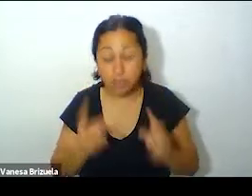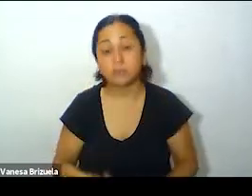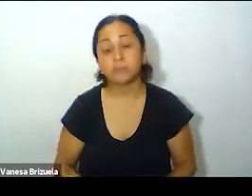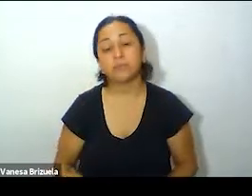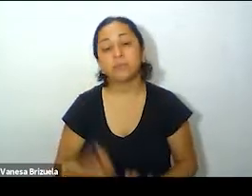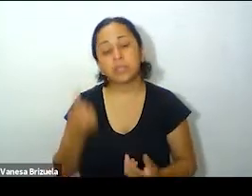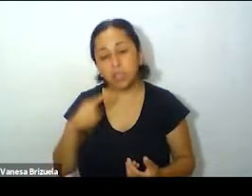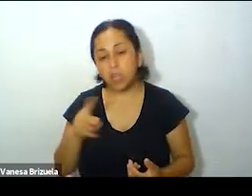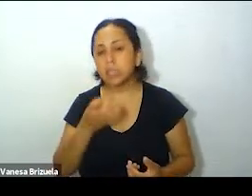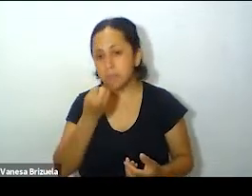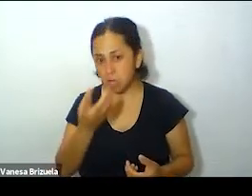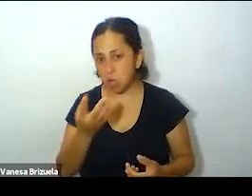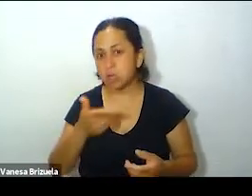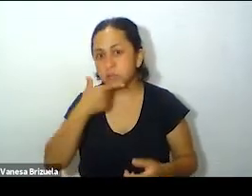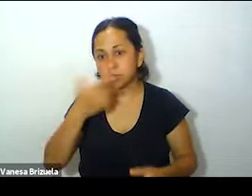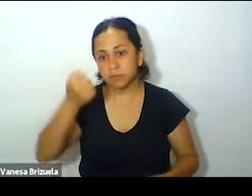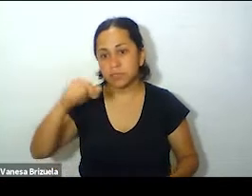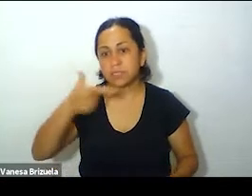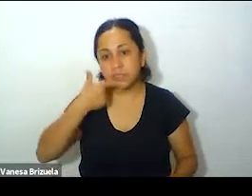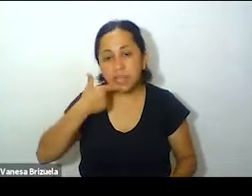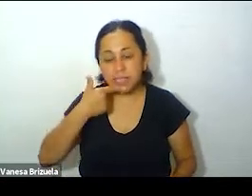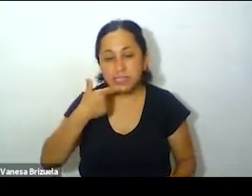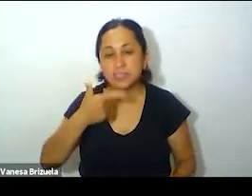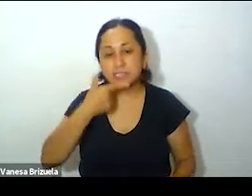letra. Entonces,